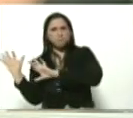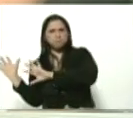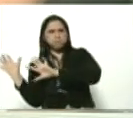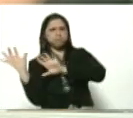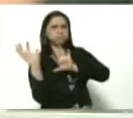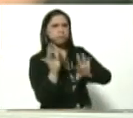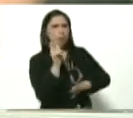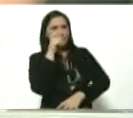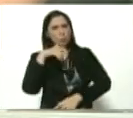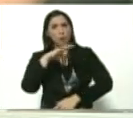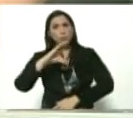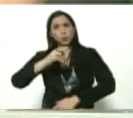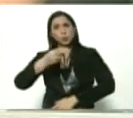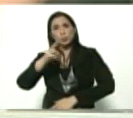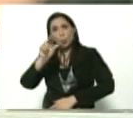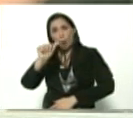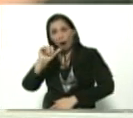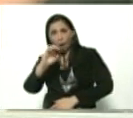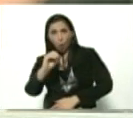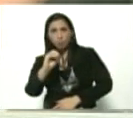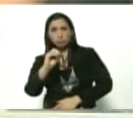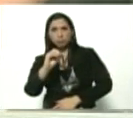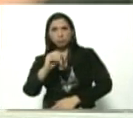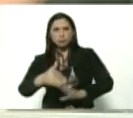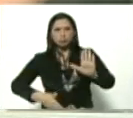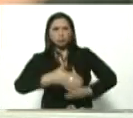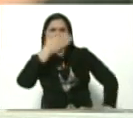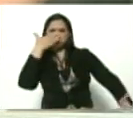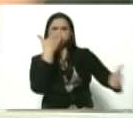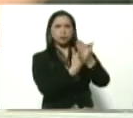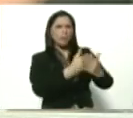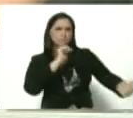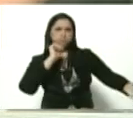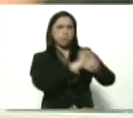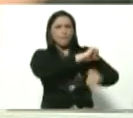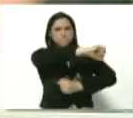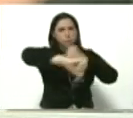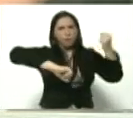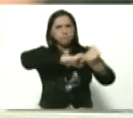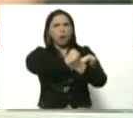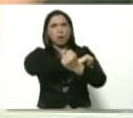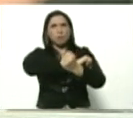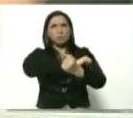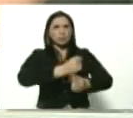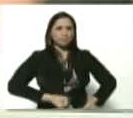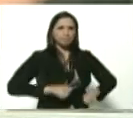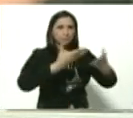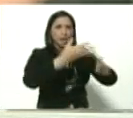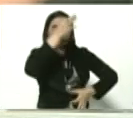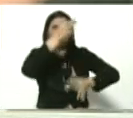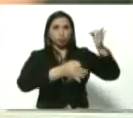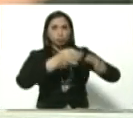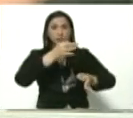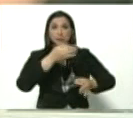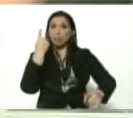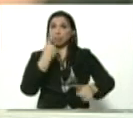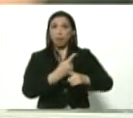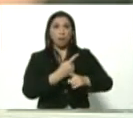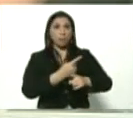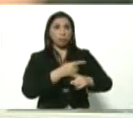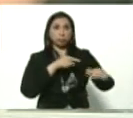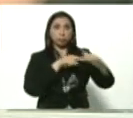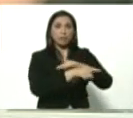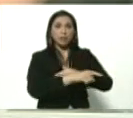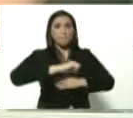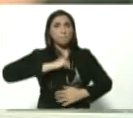en la población de Chuao, les salieron al frente, los capturaron, los amarraron. Y tuvo que intervenir la